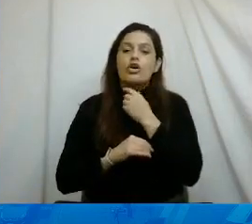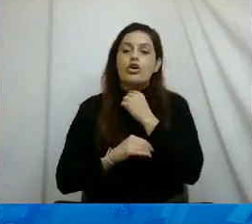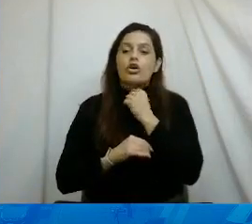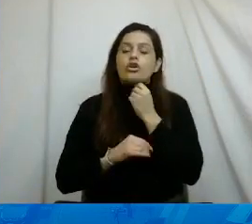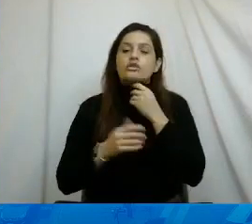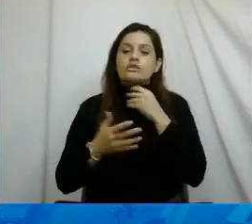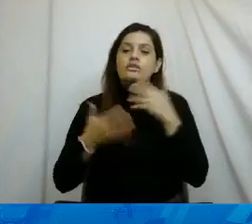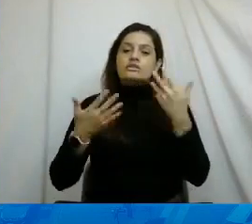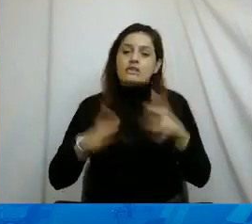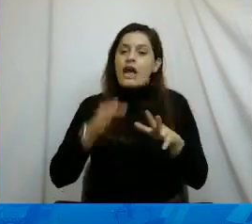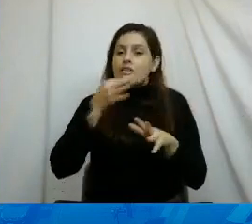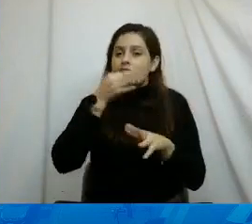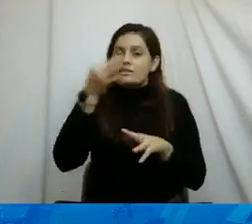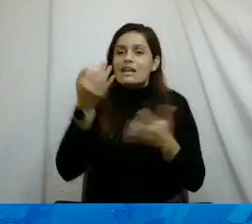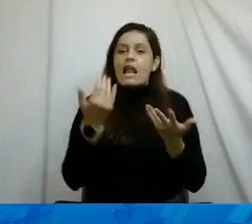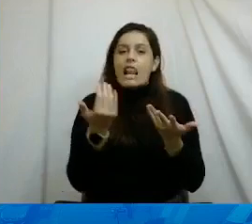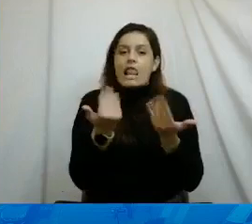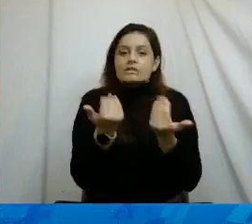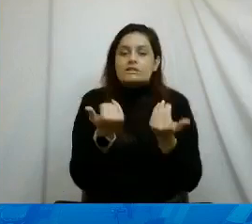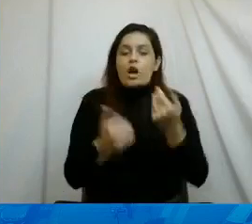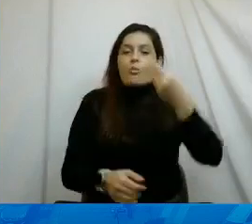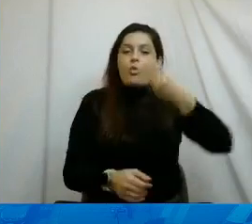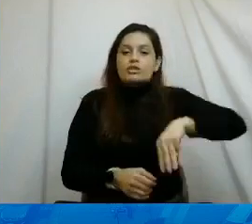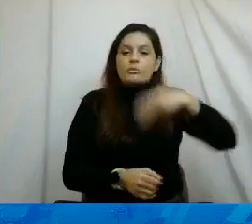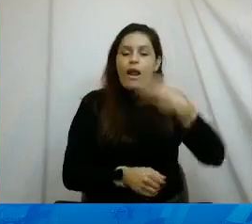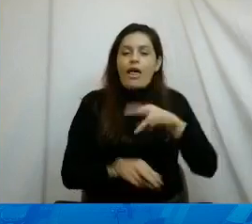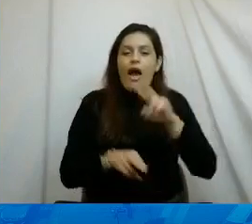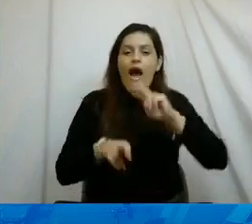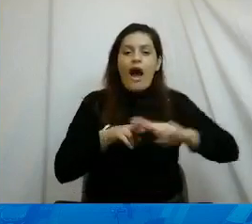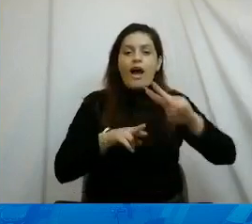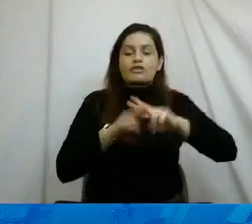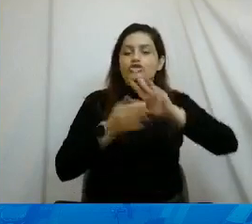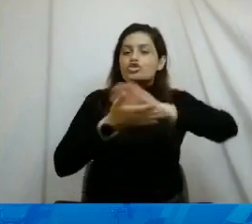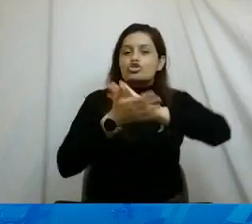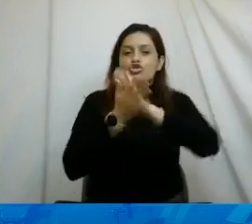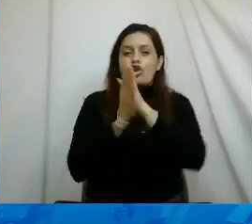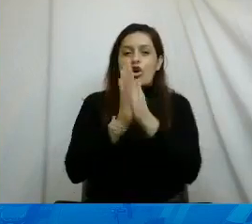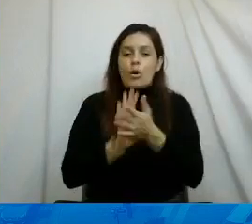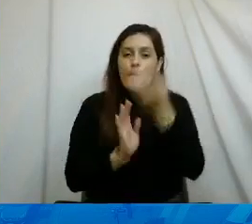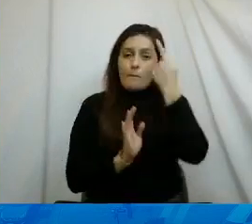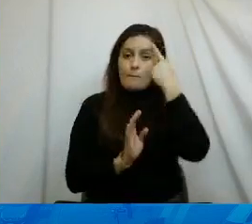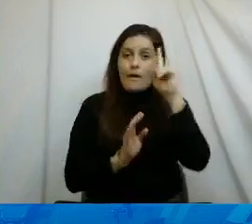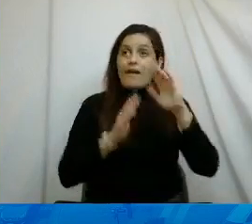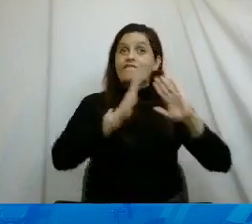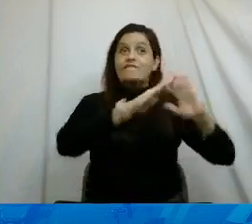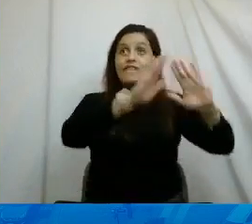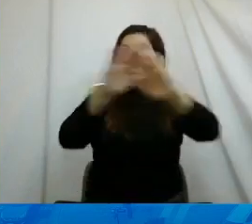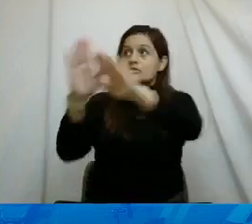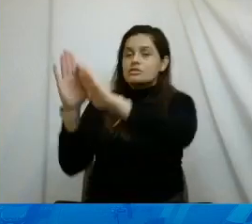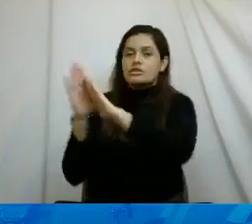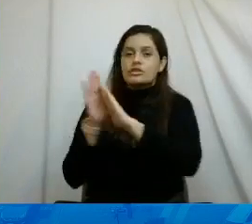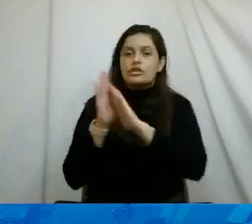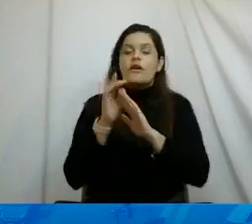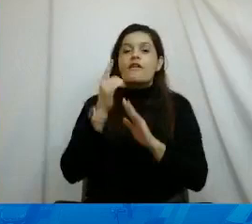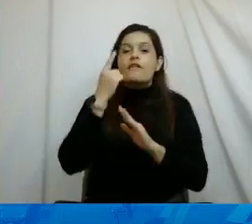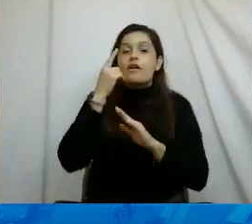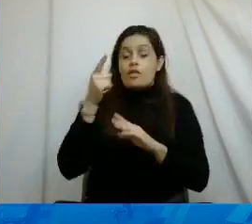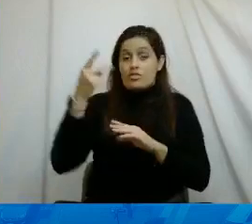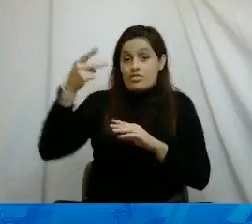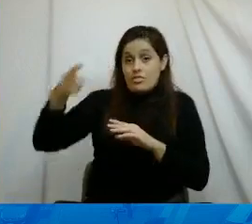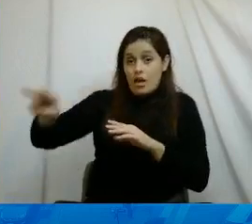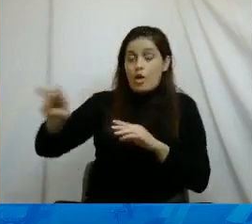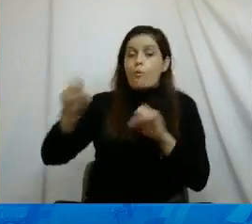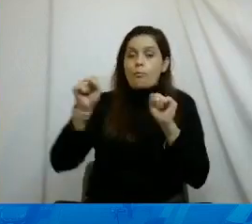desde ya la necesidad que como municipio hagamos todo lo necesario para que los vecinos y vecinas de la comuna